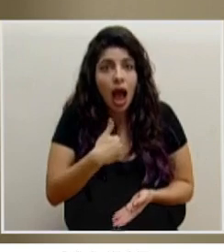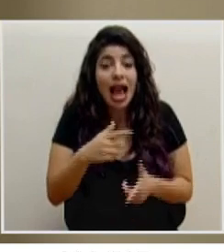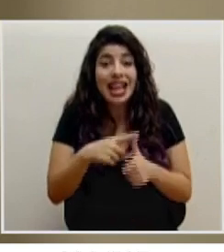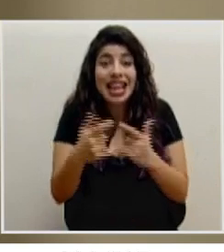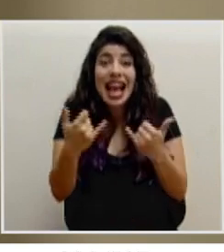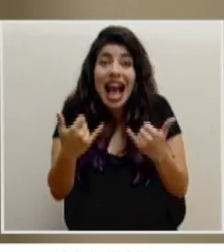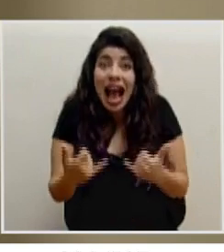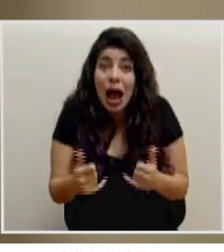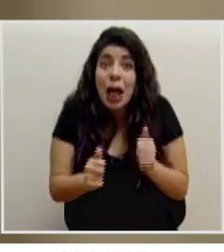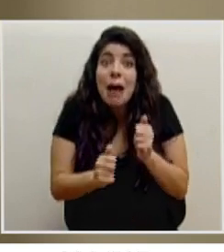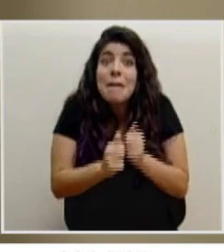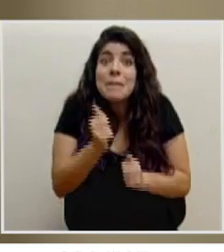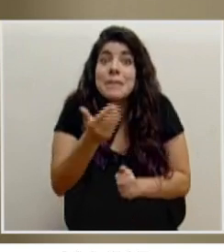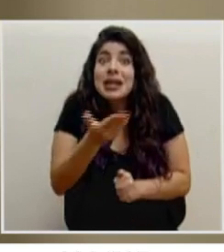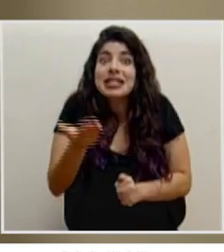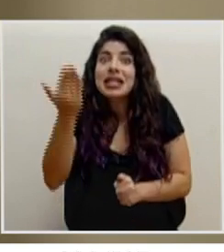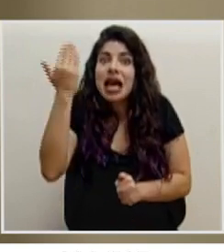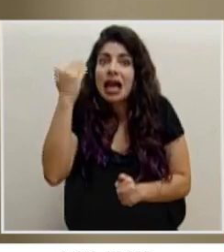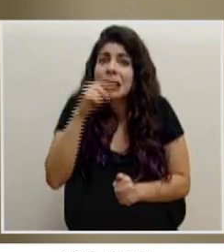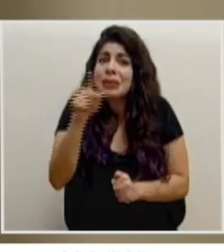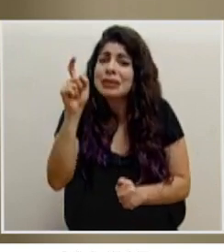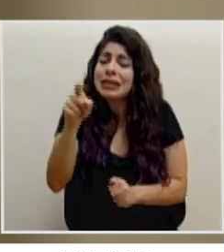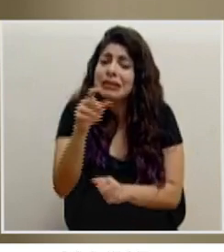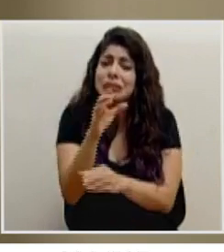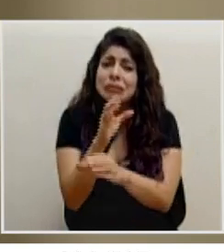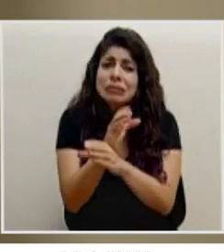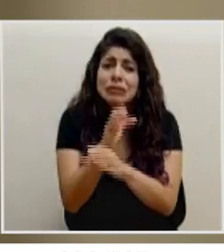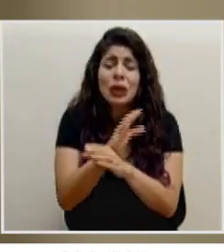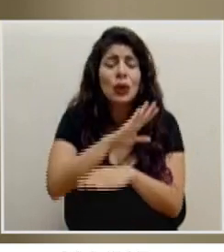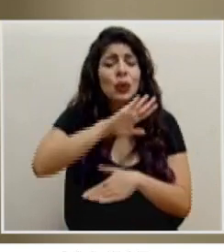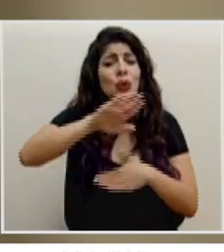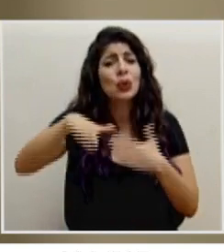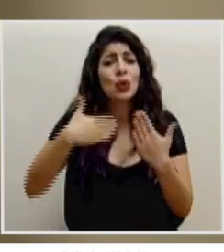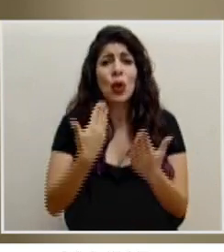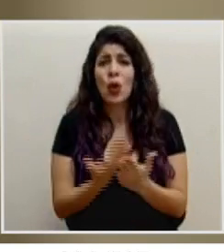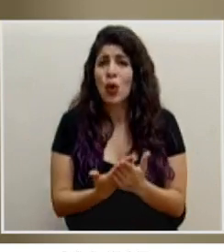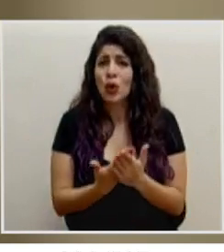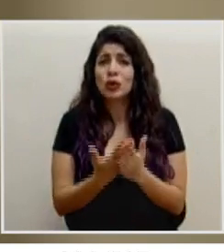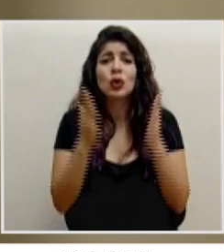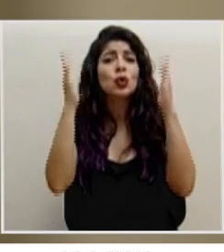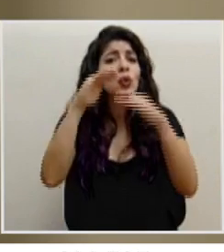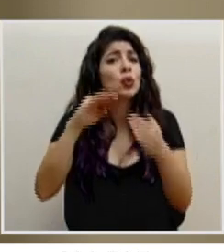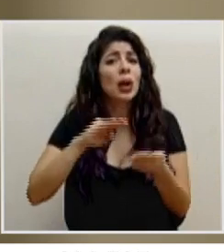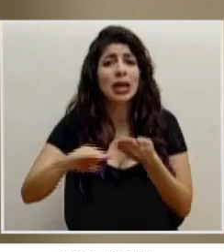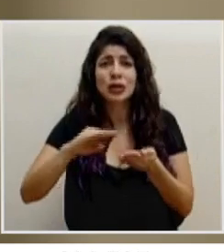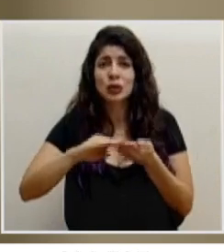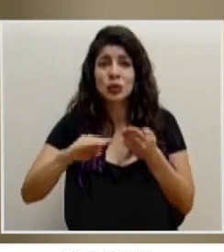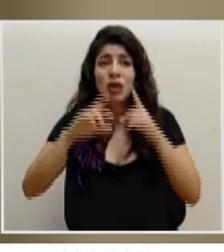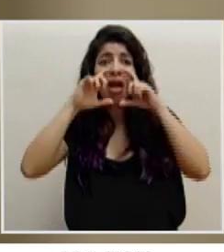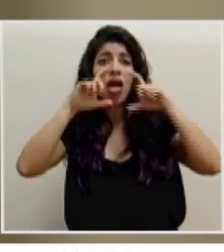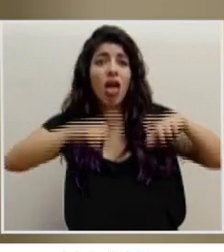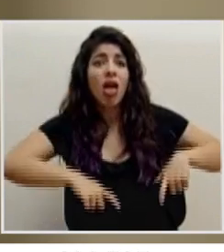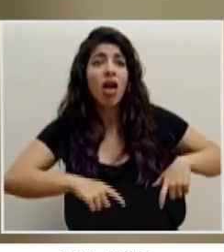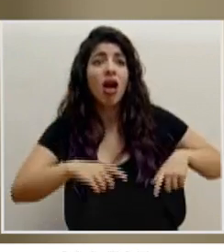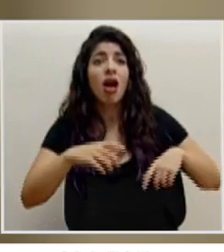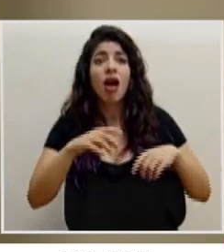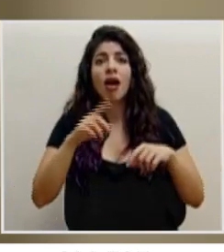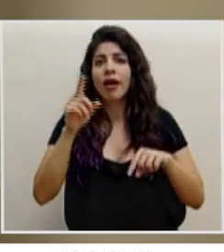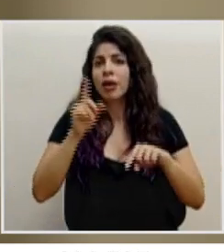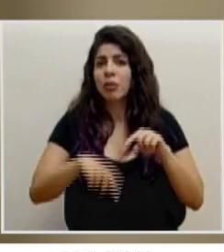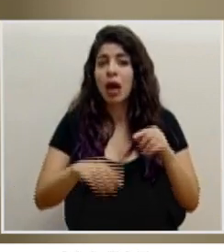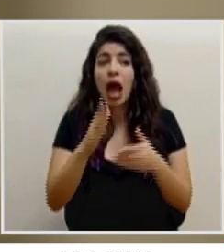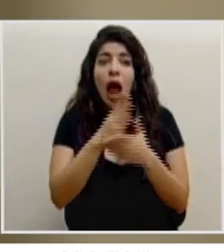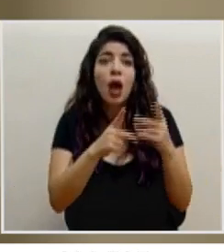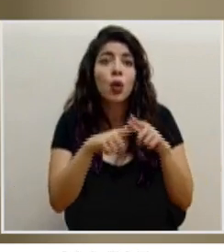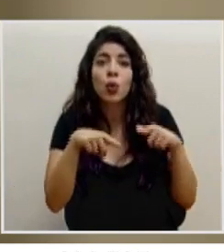ahora es cuando más que nunca tenemos que cuidarnos, todos y todas. No hay una excusa para andar sin mascarilla en un lugar,